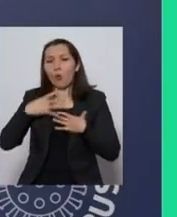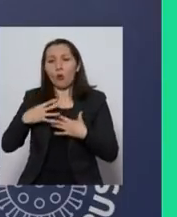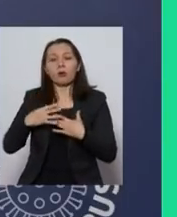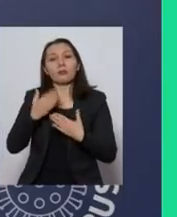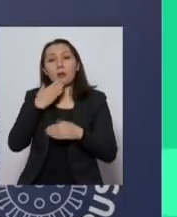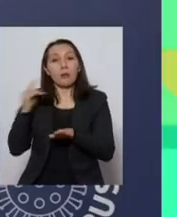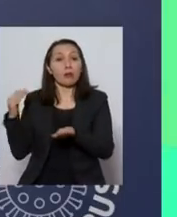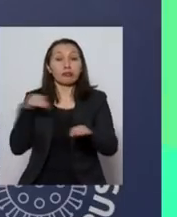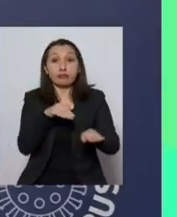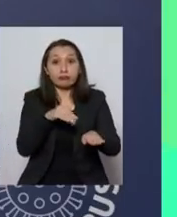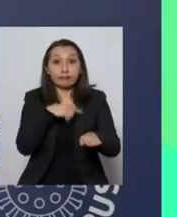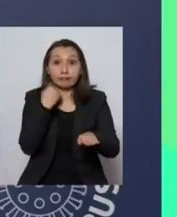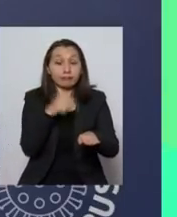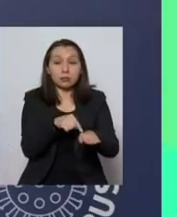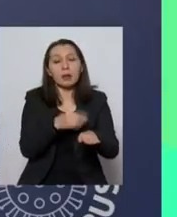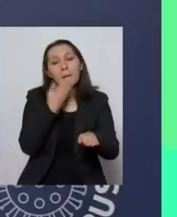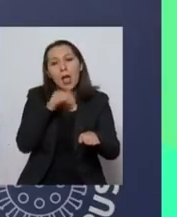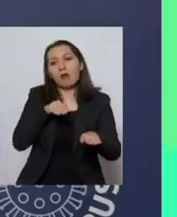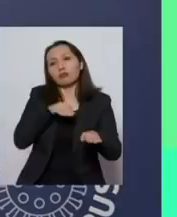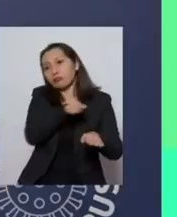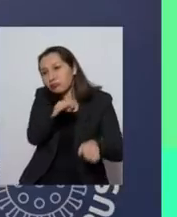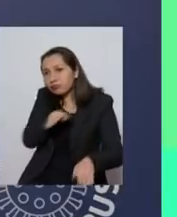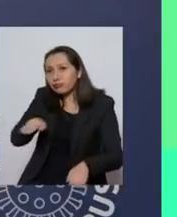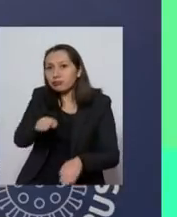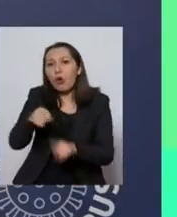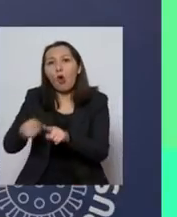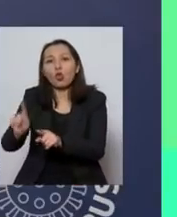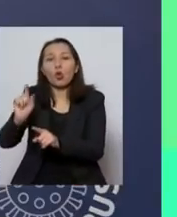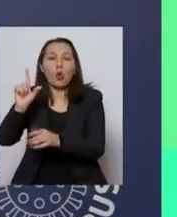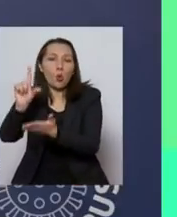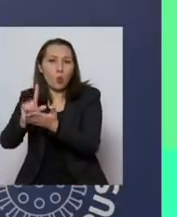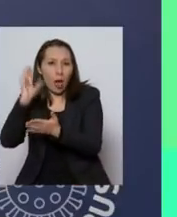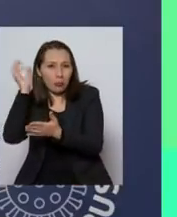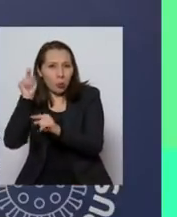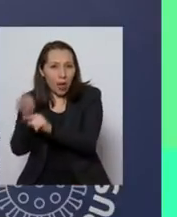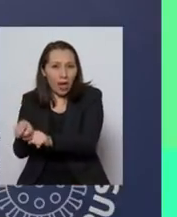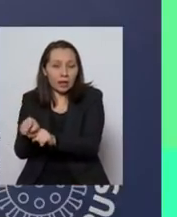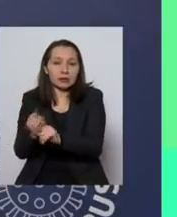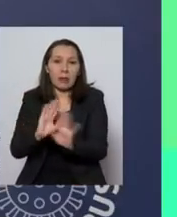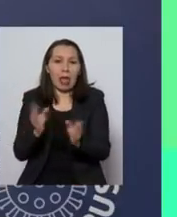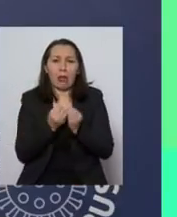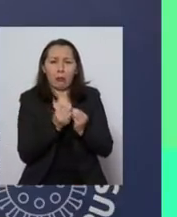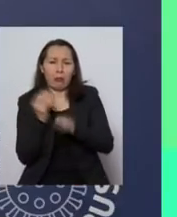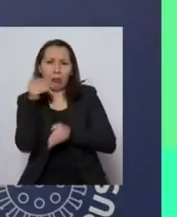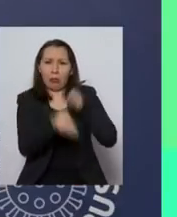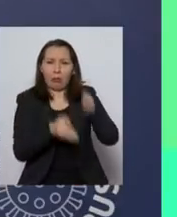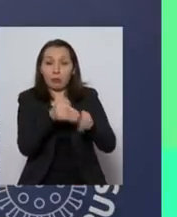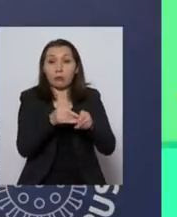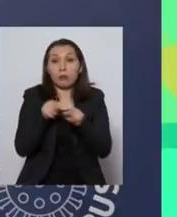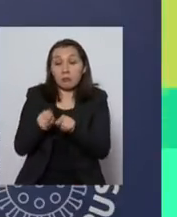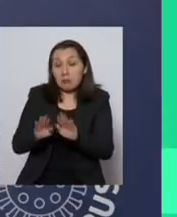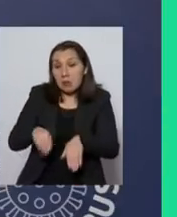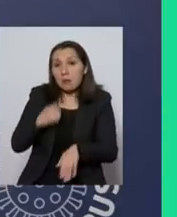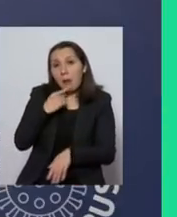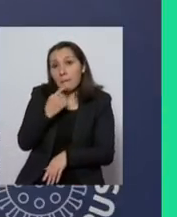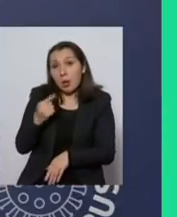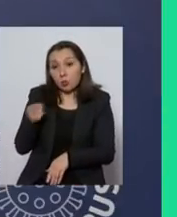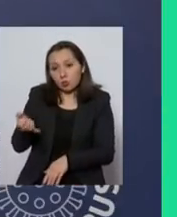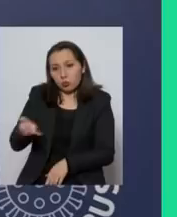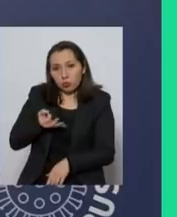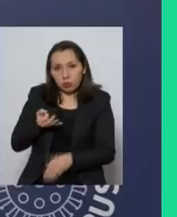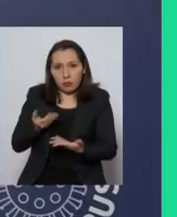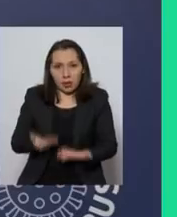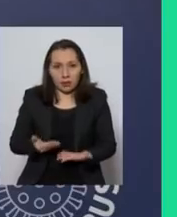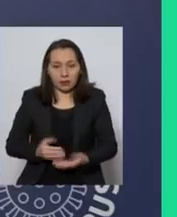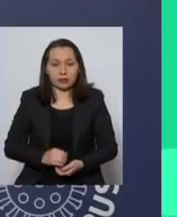son derivadas a otros sitios precisamente para no tener este atochamiento y estas preguntas a las que usted